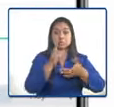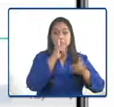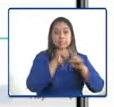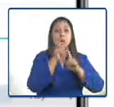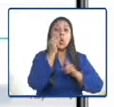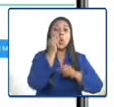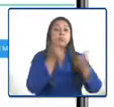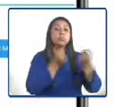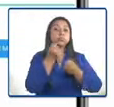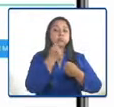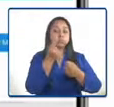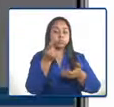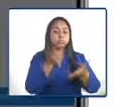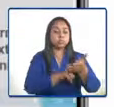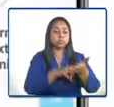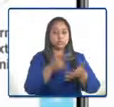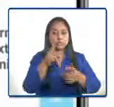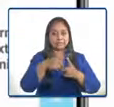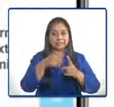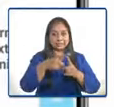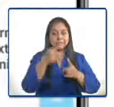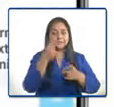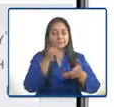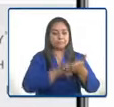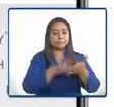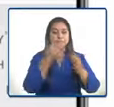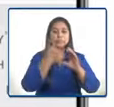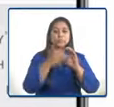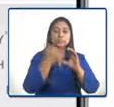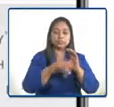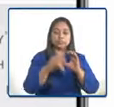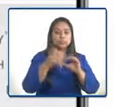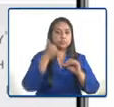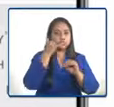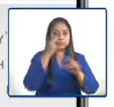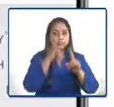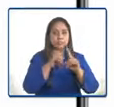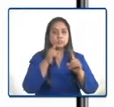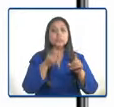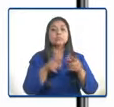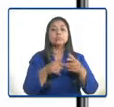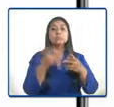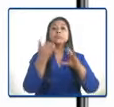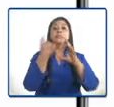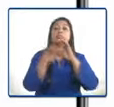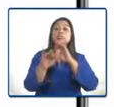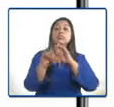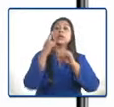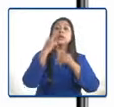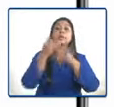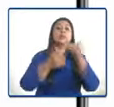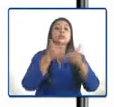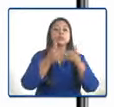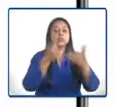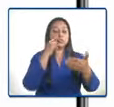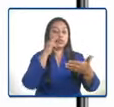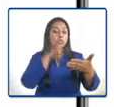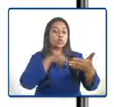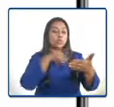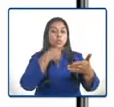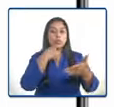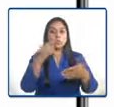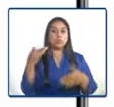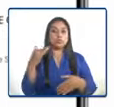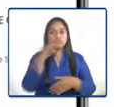llevará. Ingresa correo y teléfono. Recibirás un mensaje de texto y correo electrónico indicando el proceso de verificación por parte de la